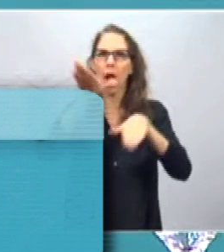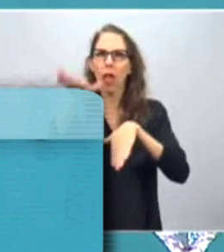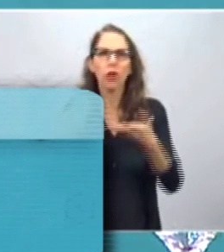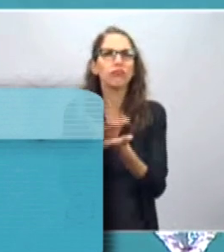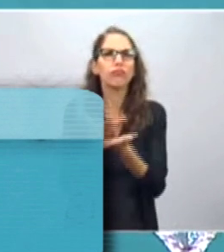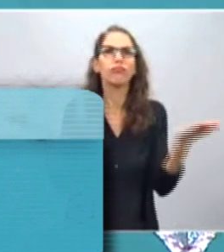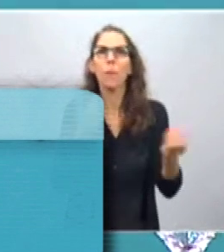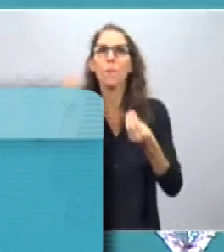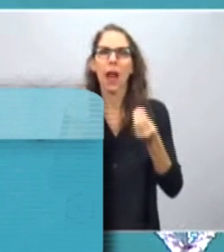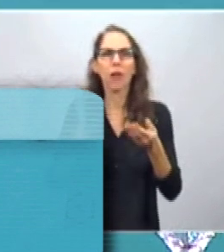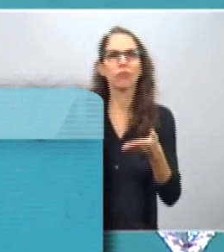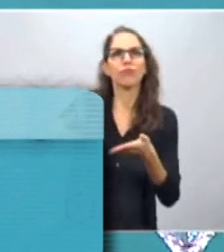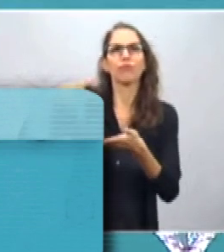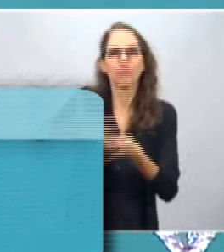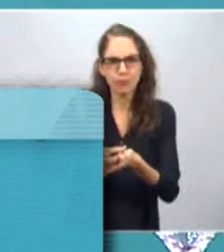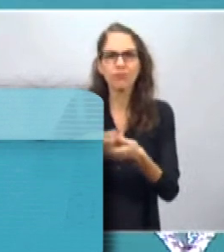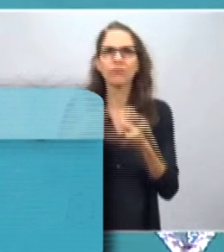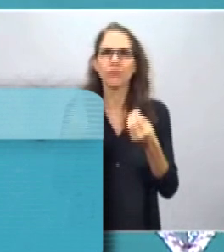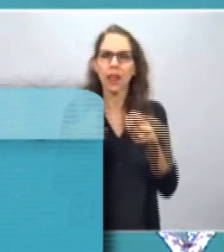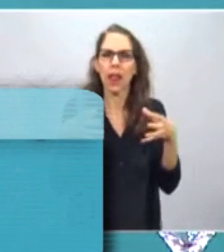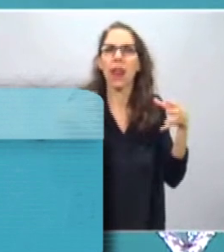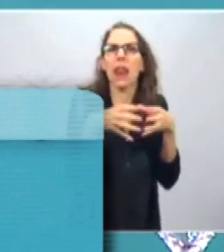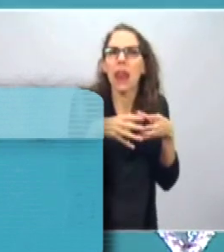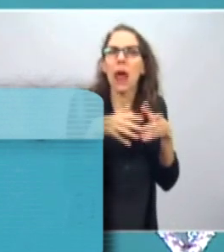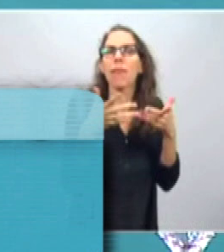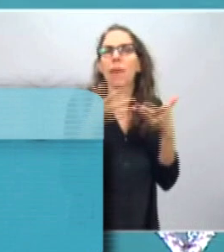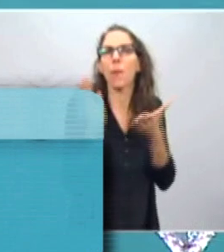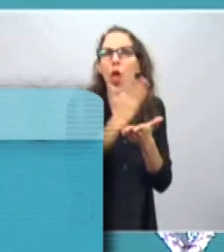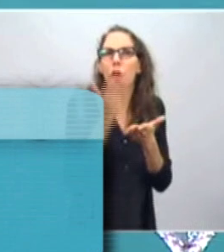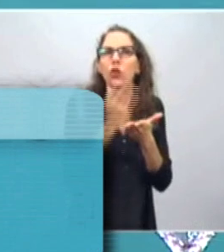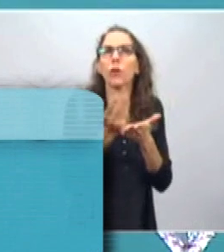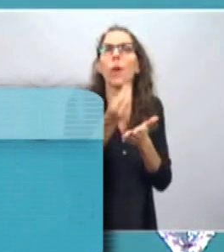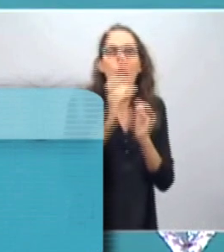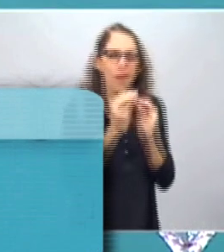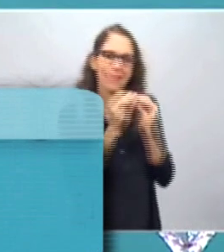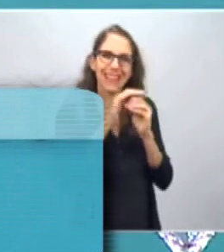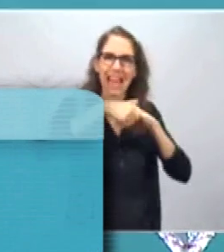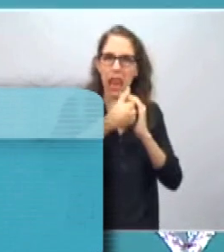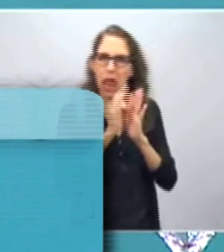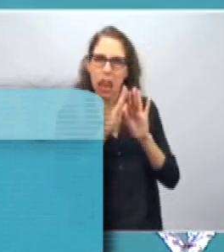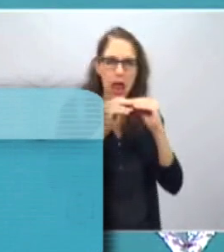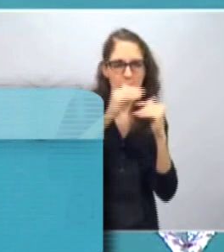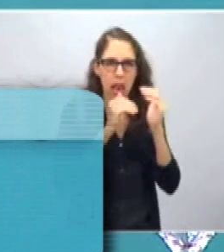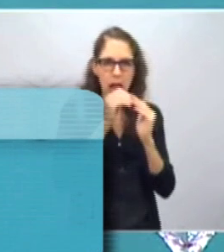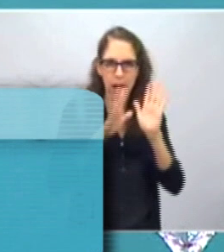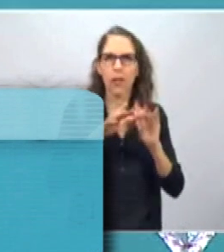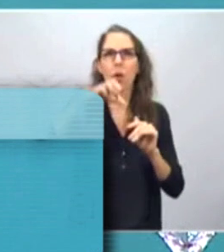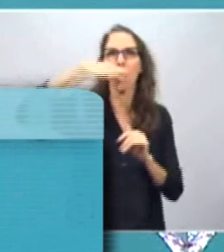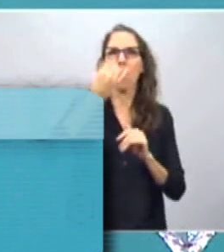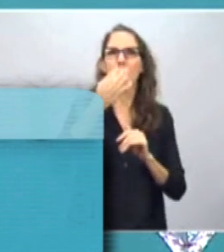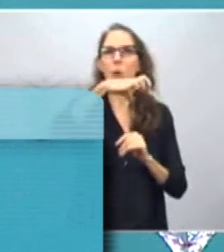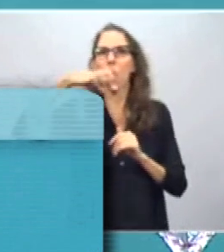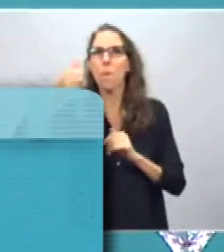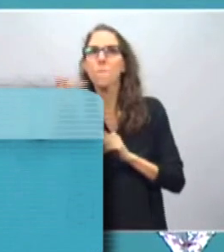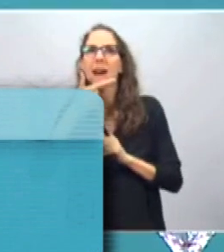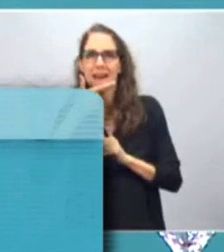el financiamiento de pequeñas unidades productivas de alimentos artesanales, conocidas como PUPAS.